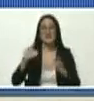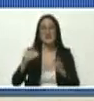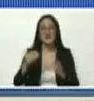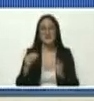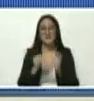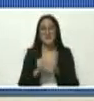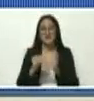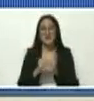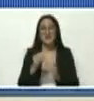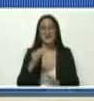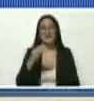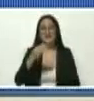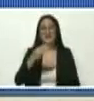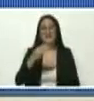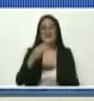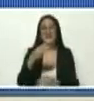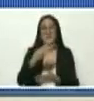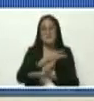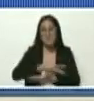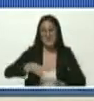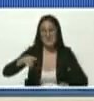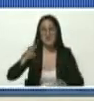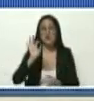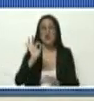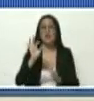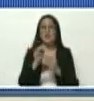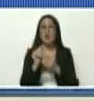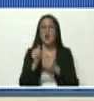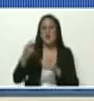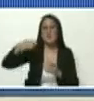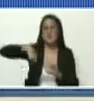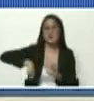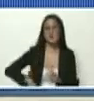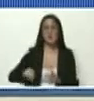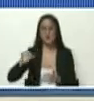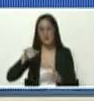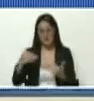12 trillones de dólares de inversión desde ahora hasta el